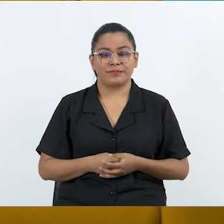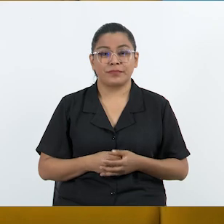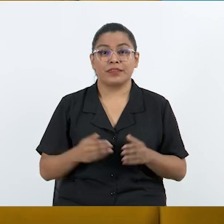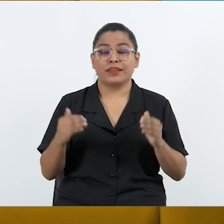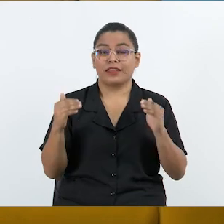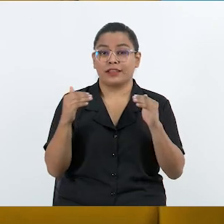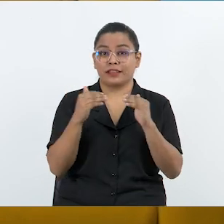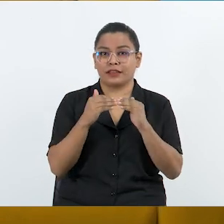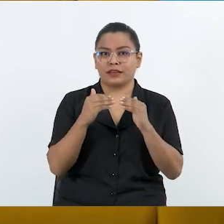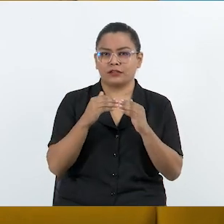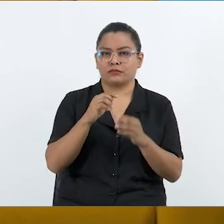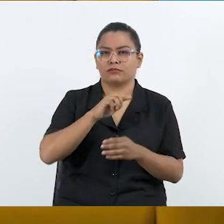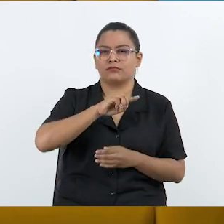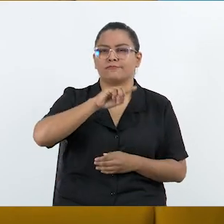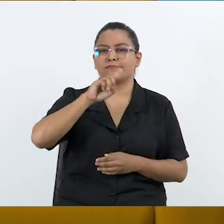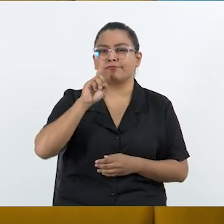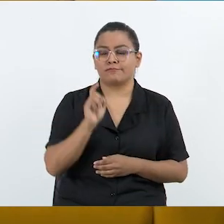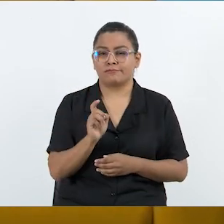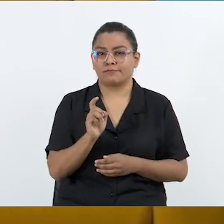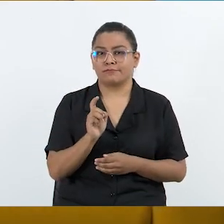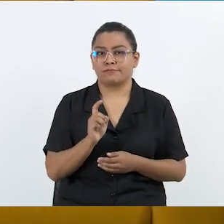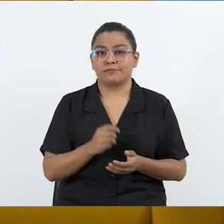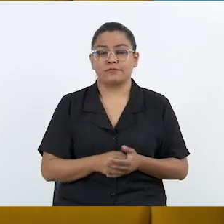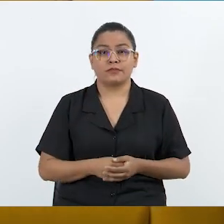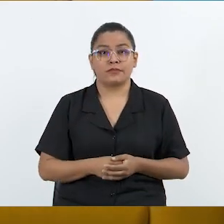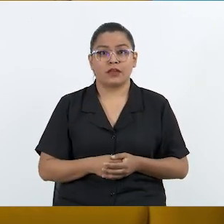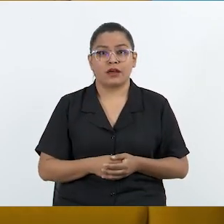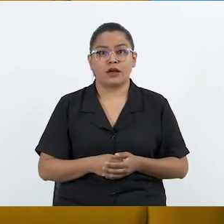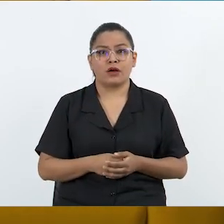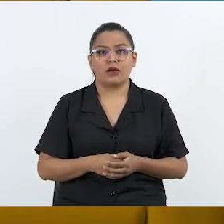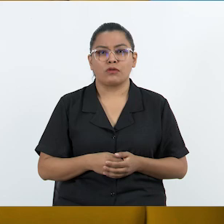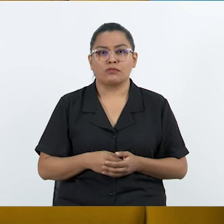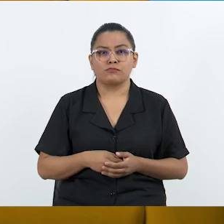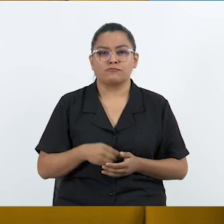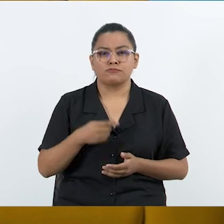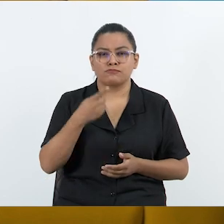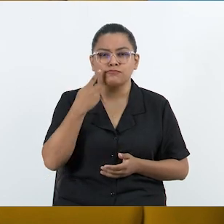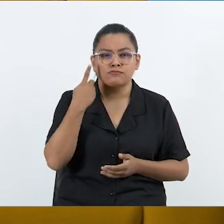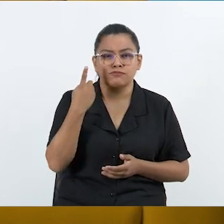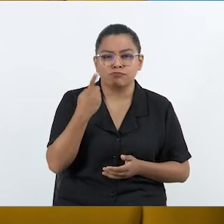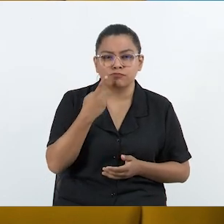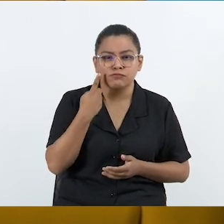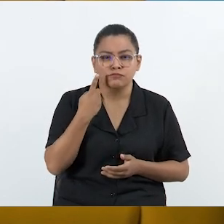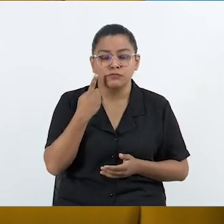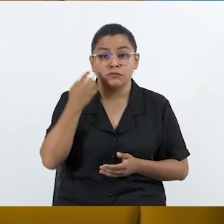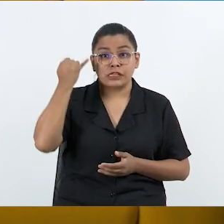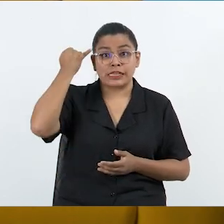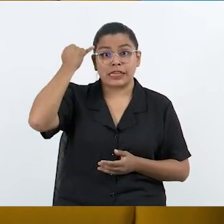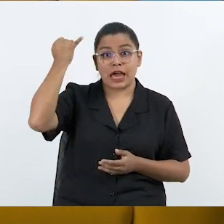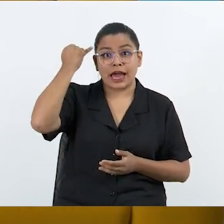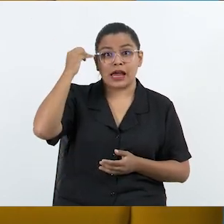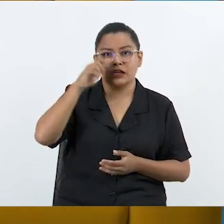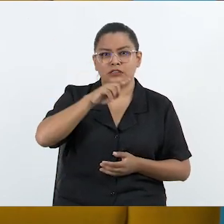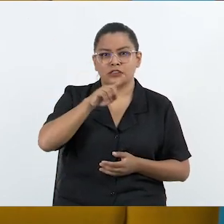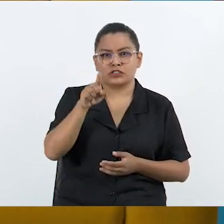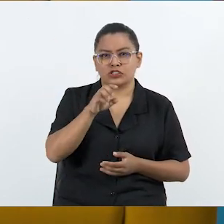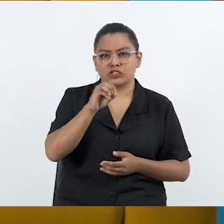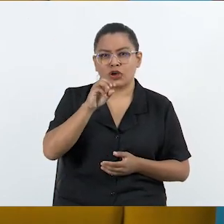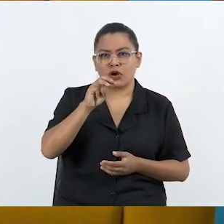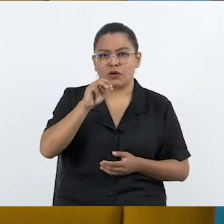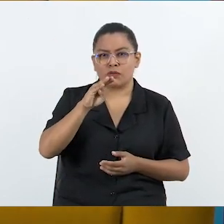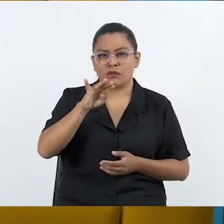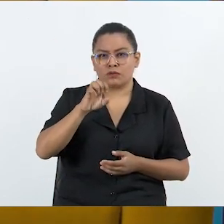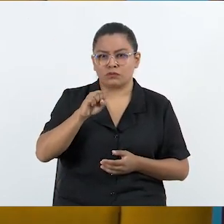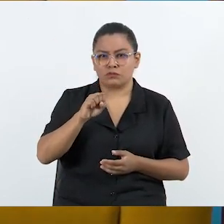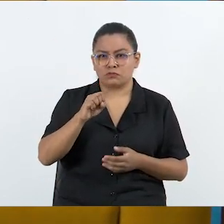También quiero preguntarles, ¿cómo les fue con la búsqueda del zombie interior? ¿Encontraron alguna idea zombie en